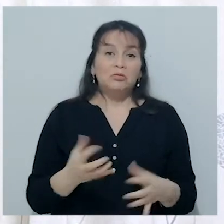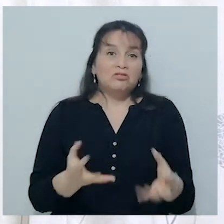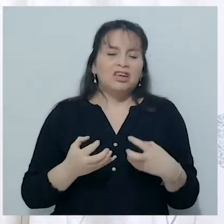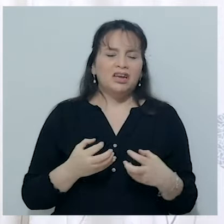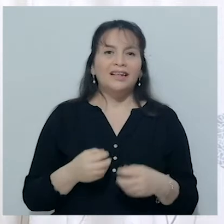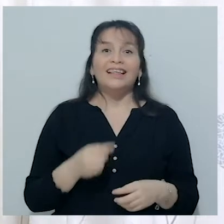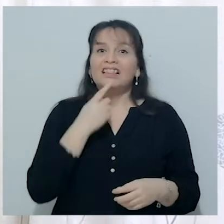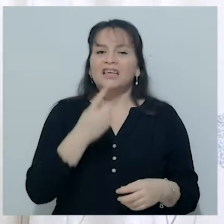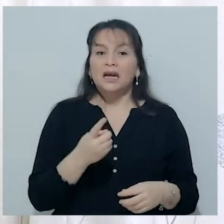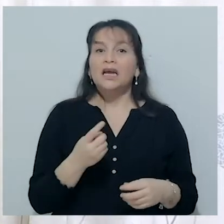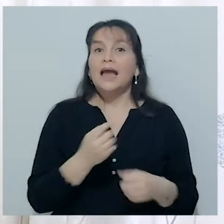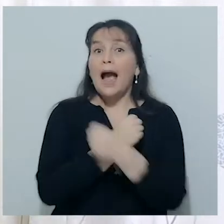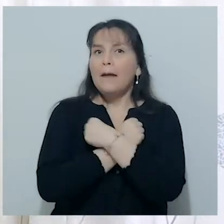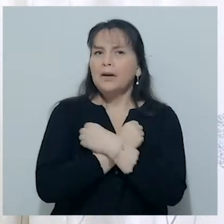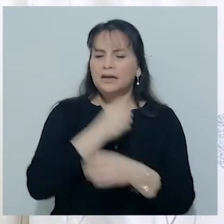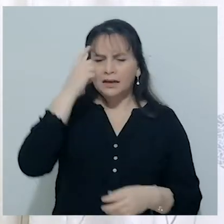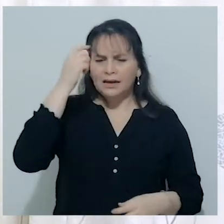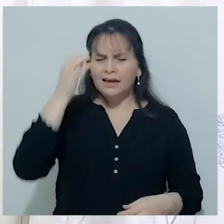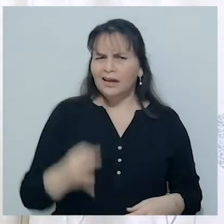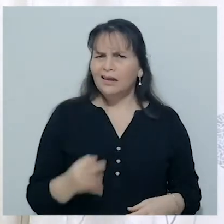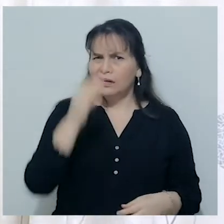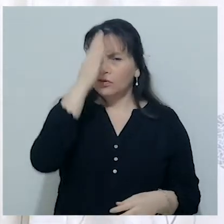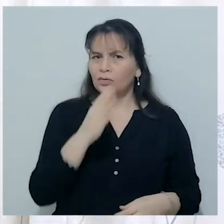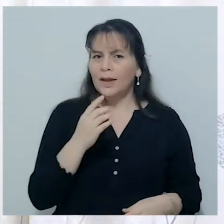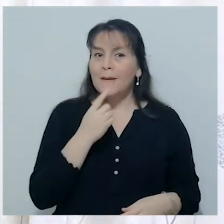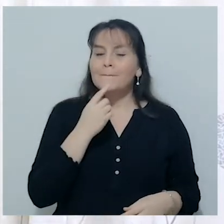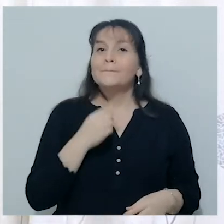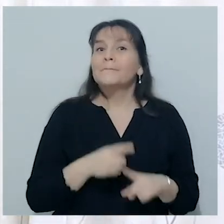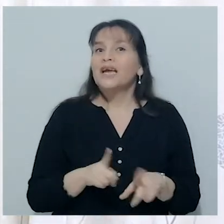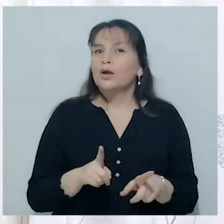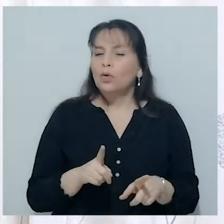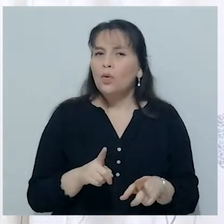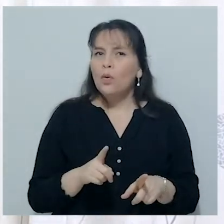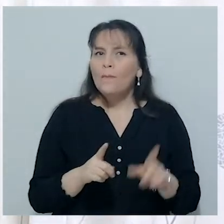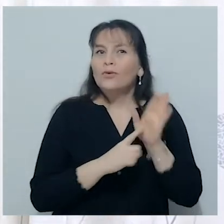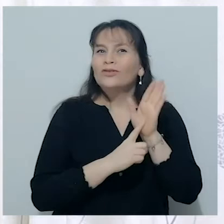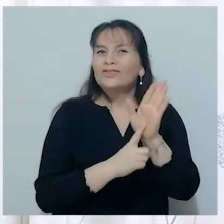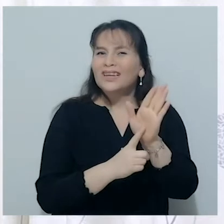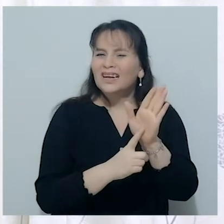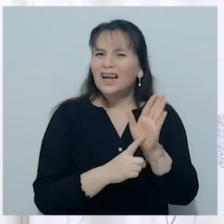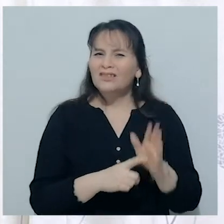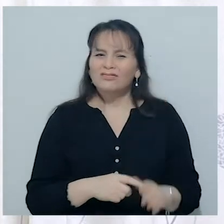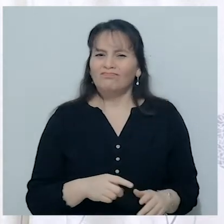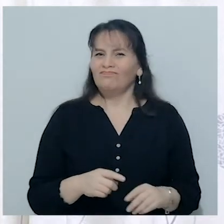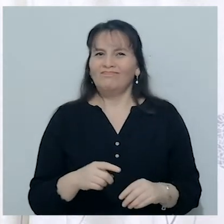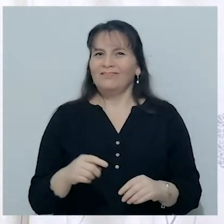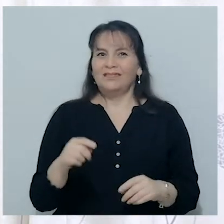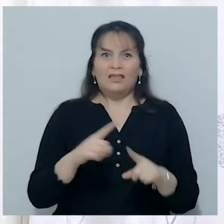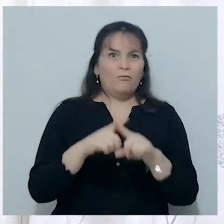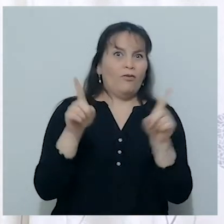gana. Dirán que aman y creen en Dios, pero con su conducta demostrarán lo